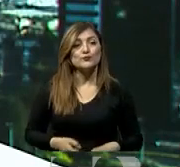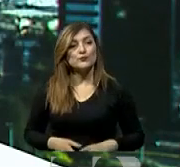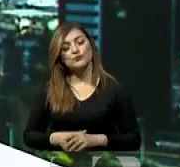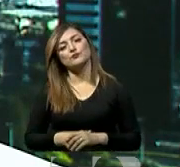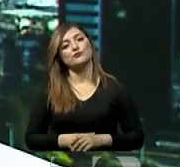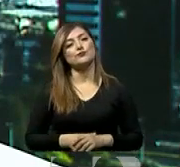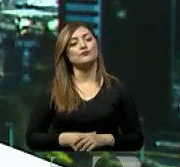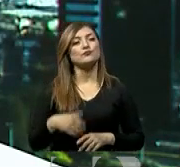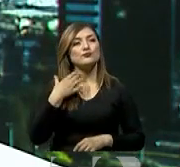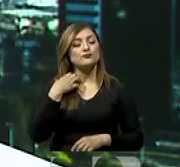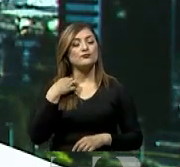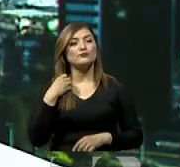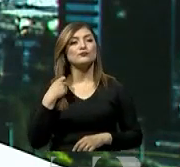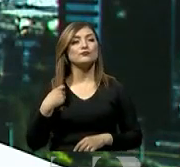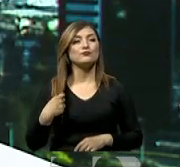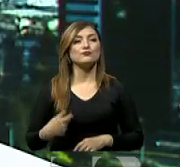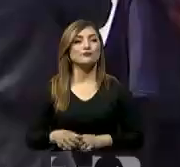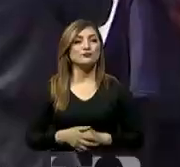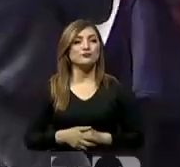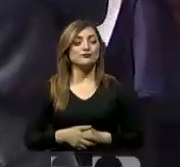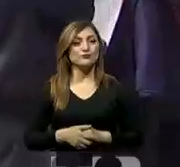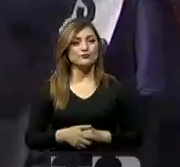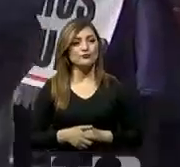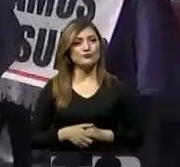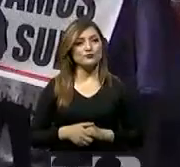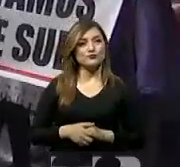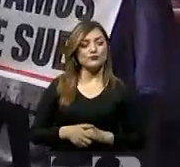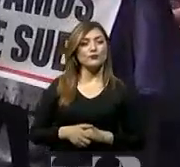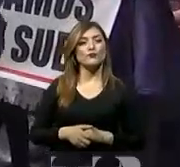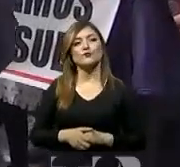pedido de las comunidades rurales.